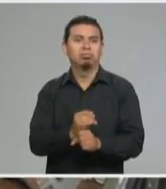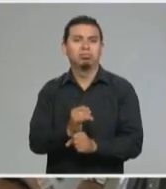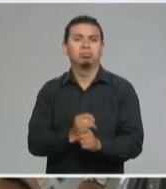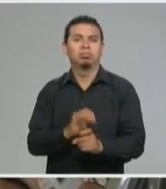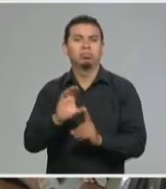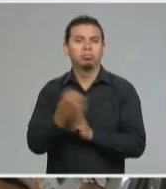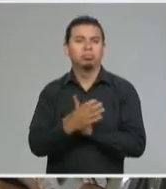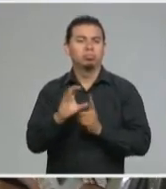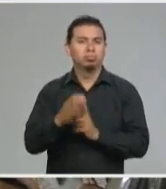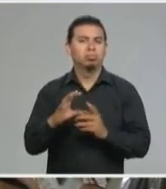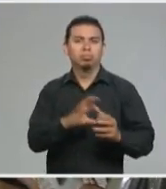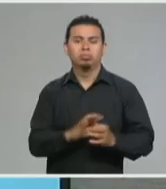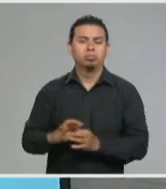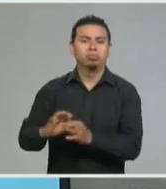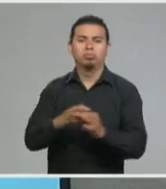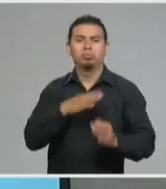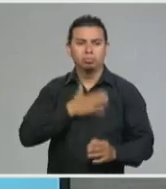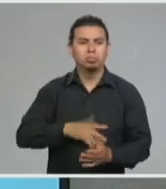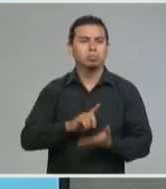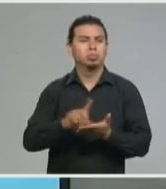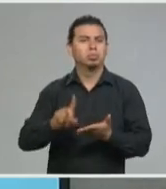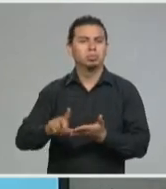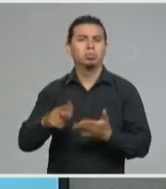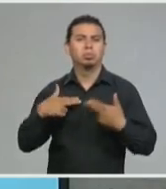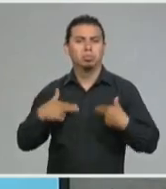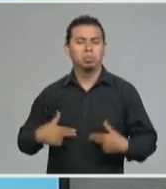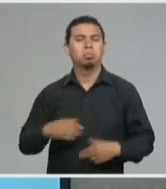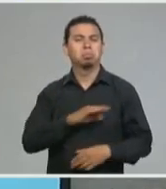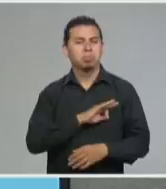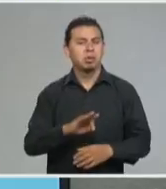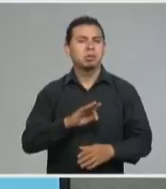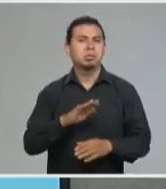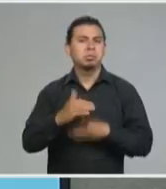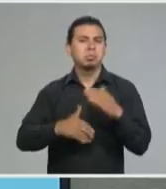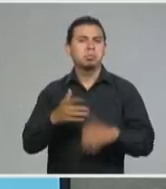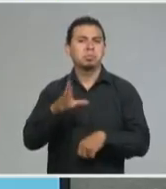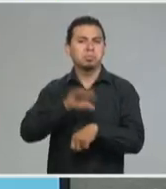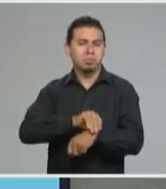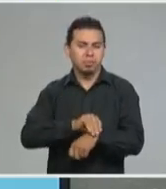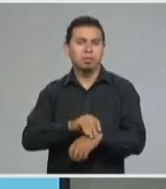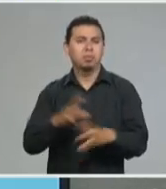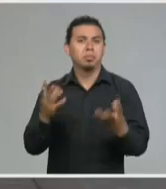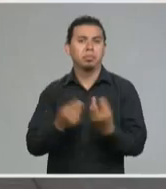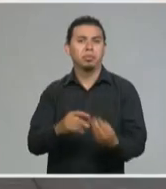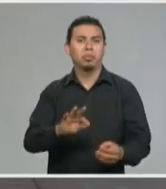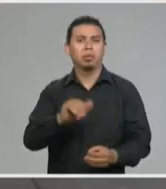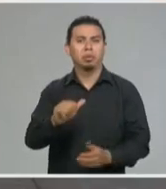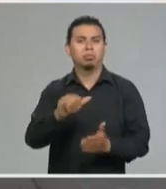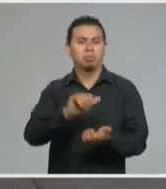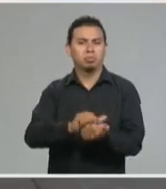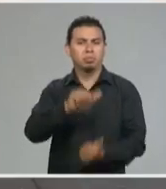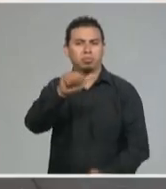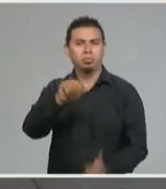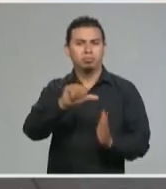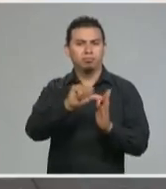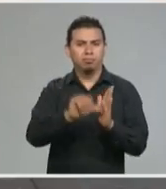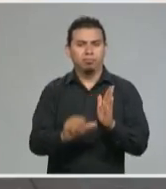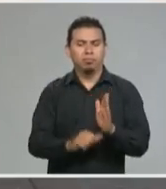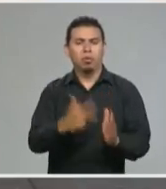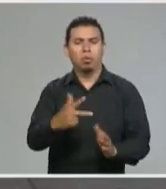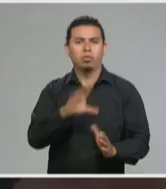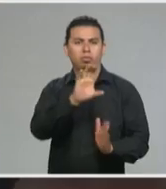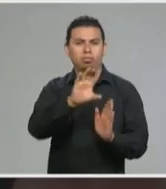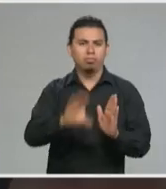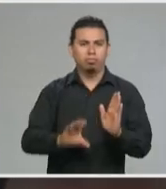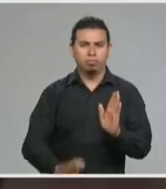en Comisiones Unidas de Justicia y Derechos Humanos. Indicó que este documento está conformado por unos 46 artículos y 8 capítulos en el